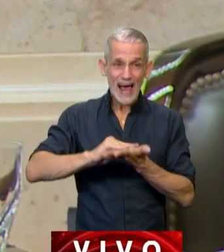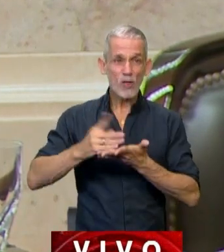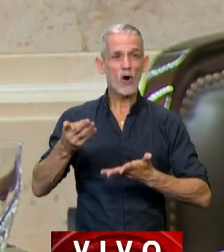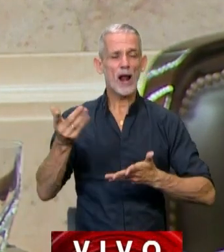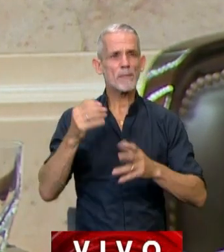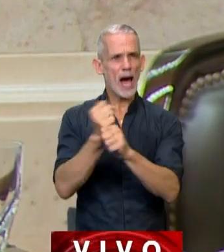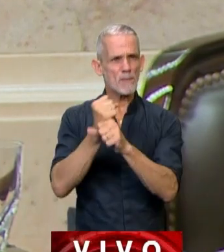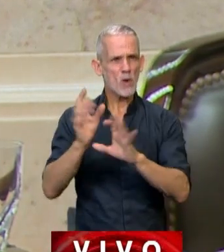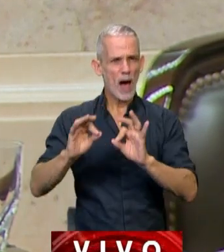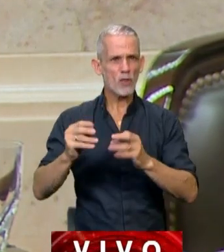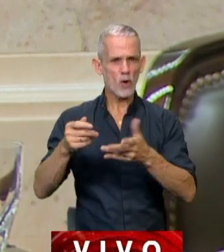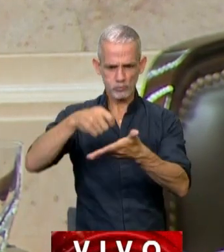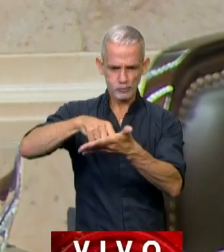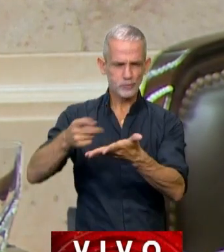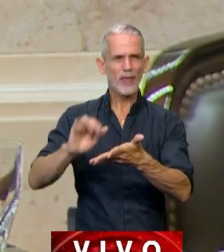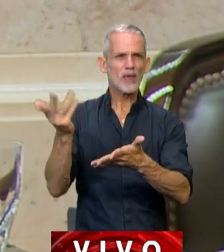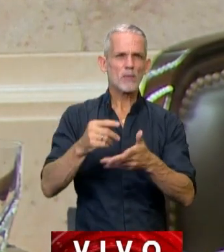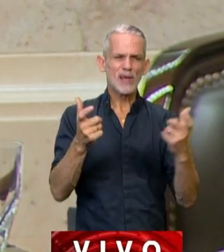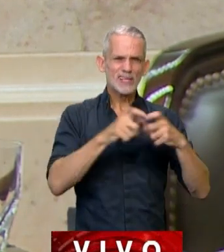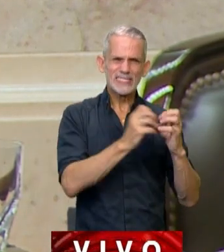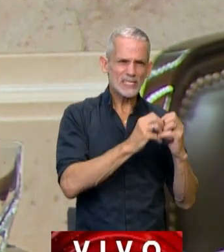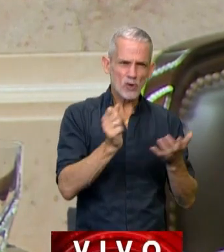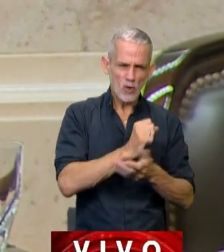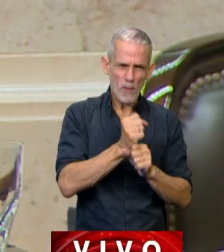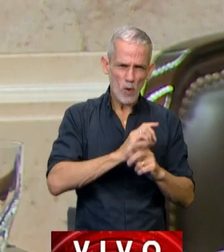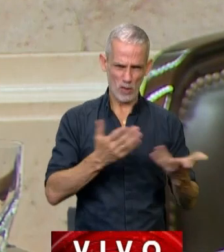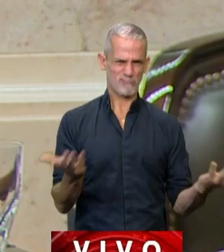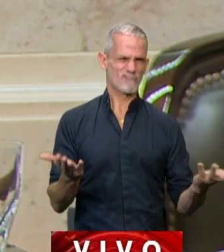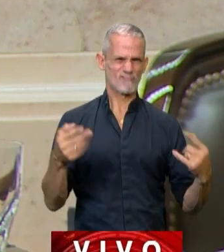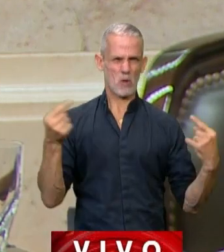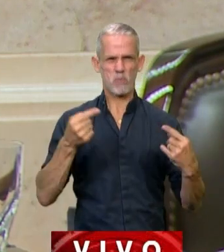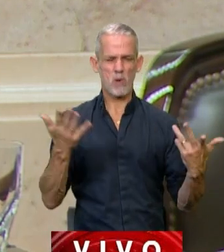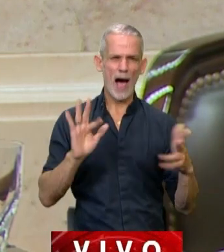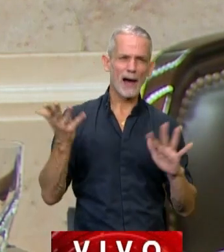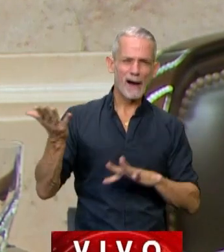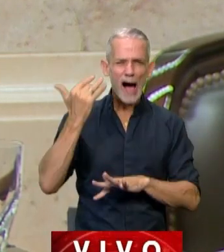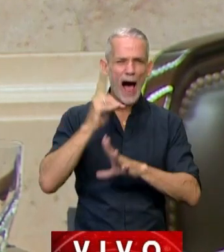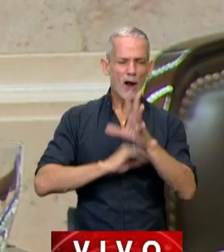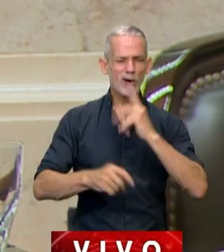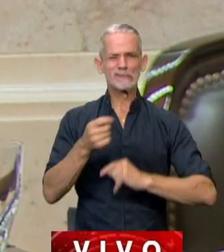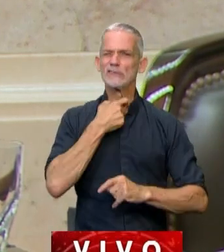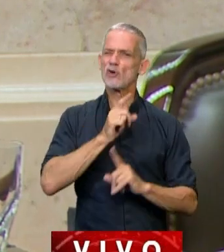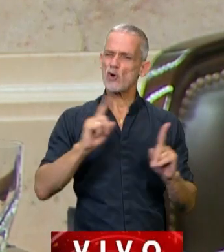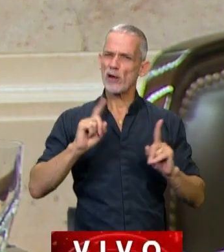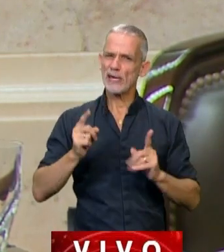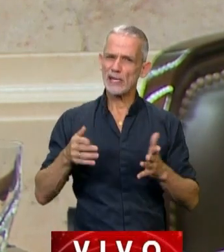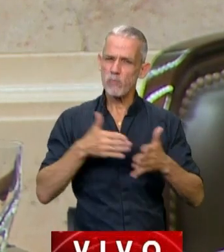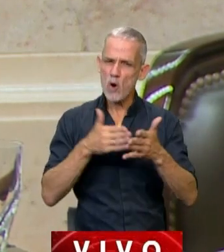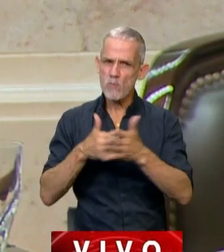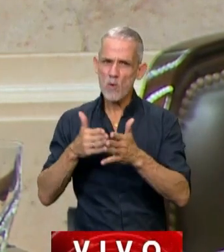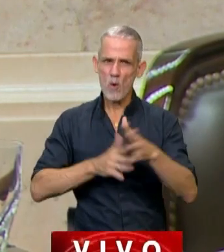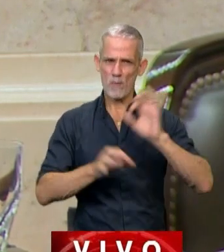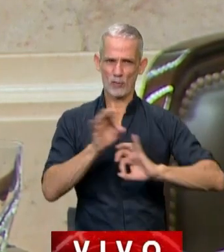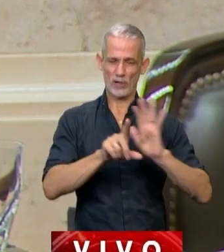había aprobado el despacho después no lo aprobó en la sesión, con lo cual hay alguna manito negra ahí que no quiere avanzar con